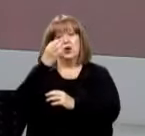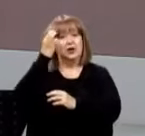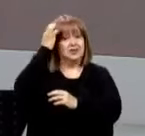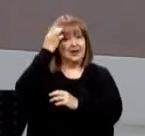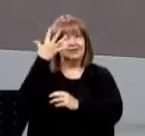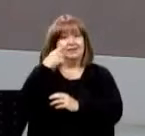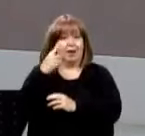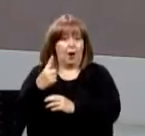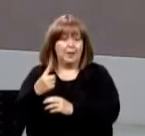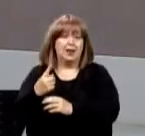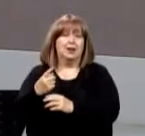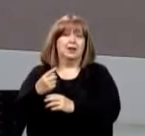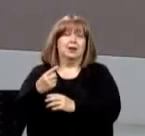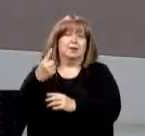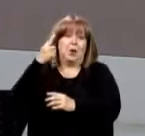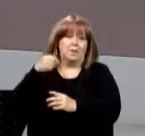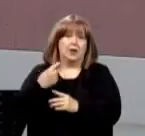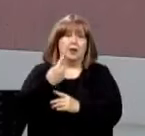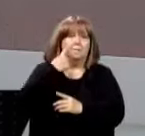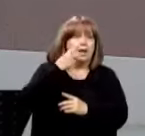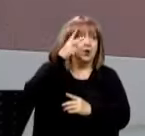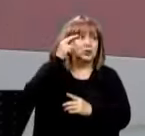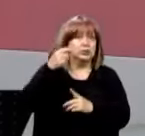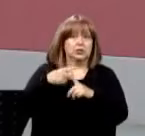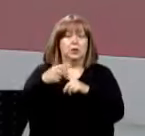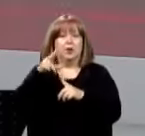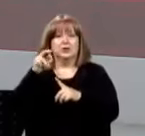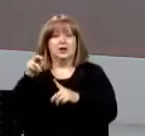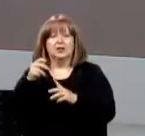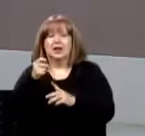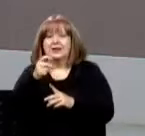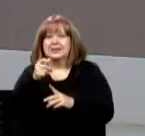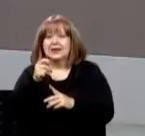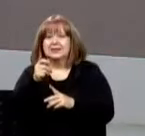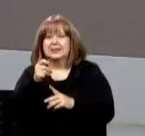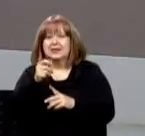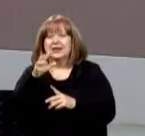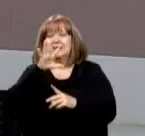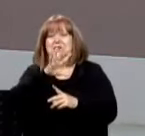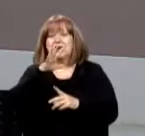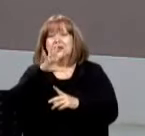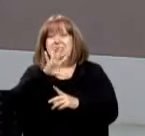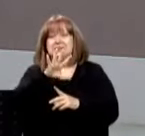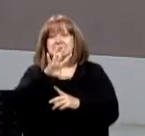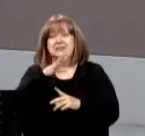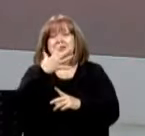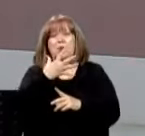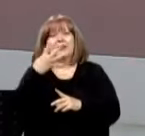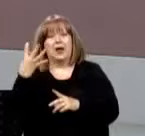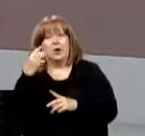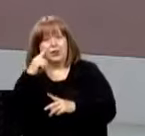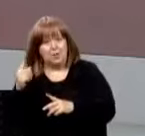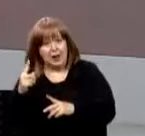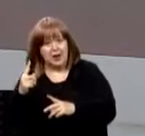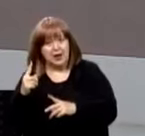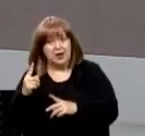mes, o yo sacaba la cuenta de 1.800 por 30 días, digo, llega a 54.000 pesos, digo, hoy